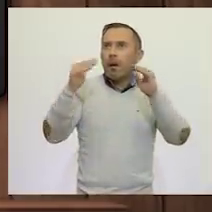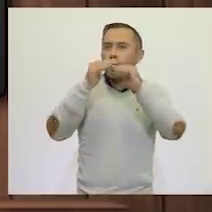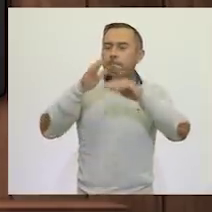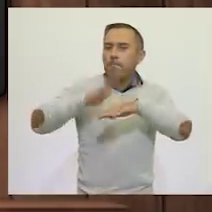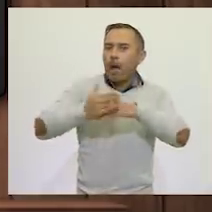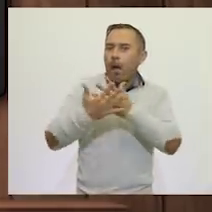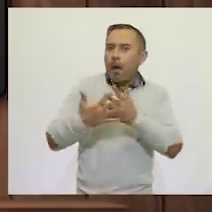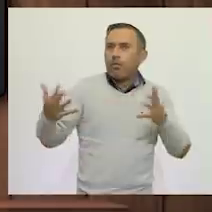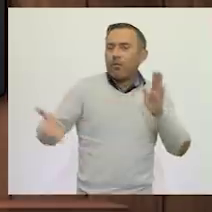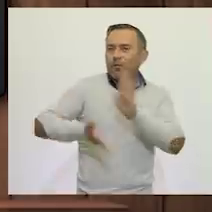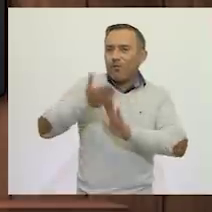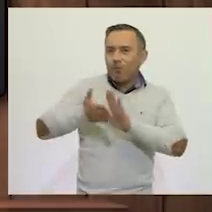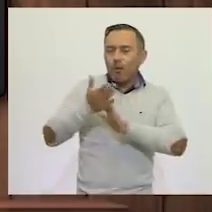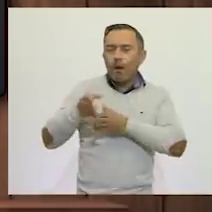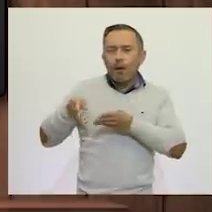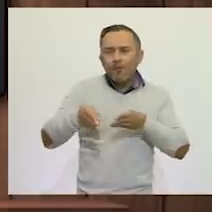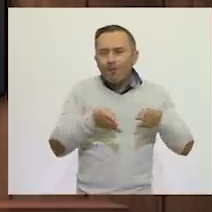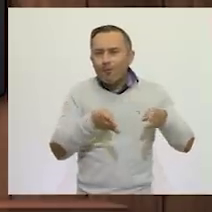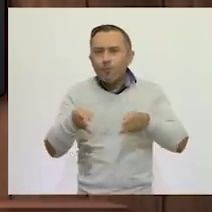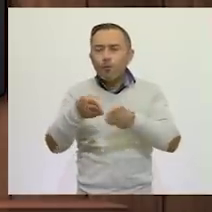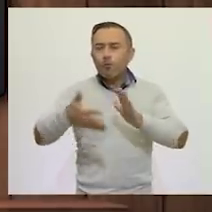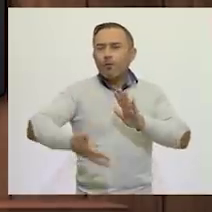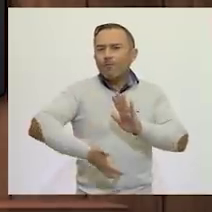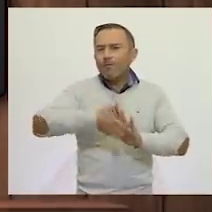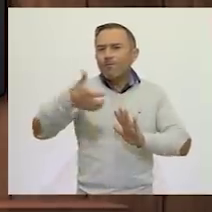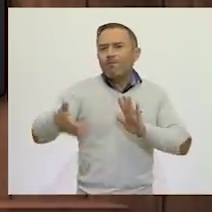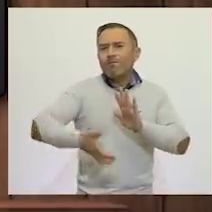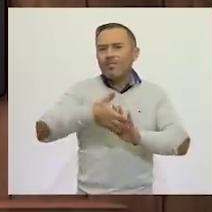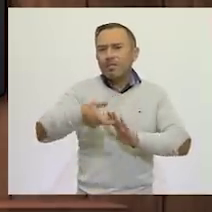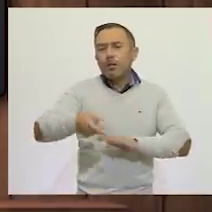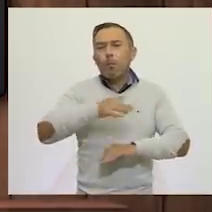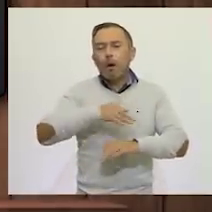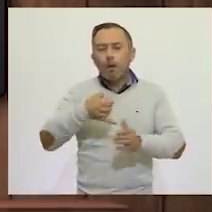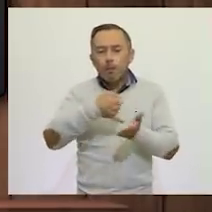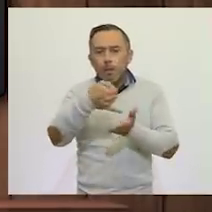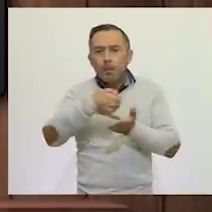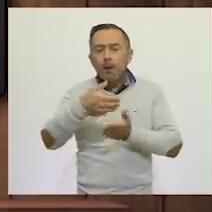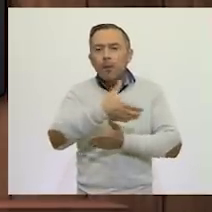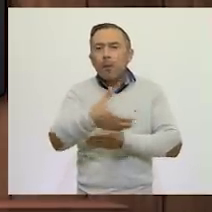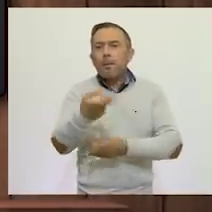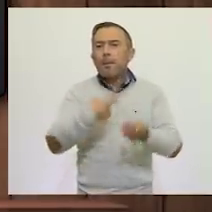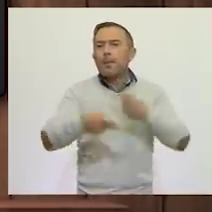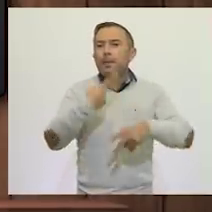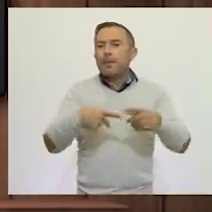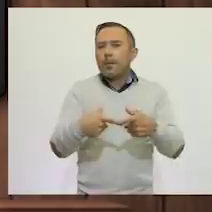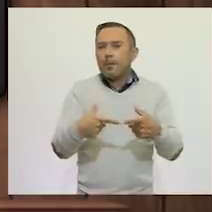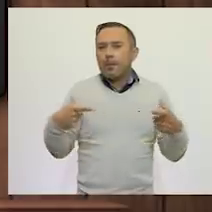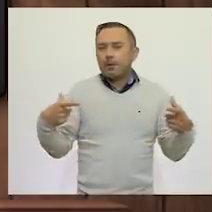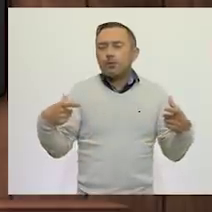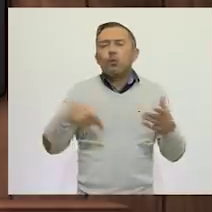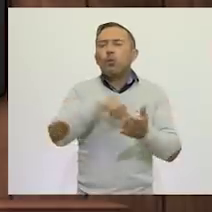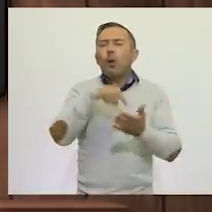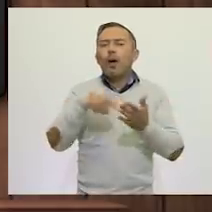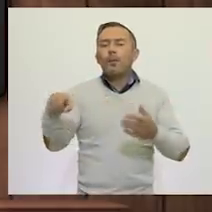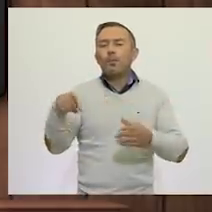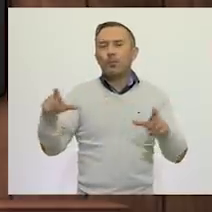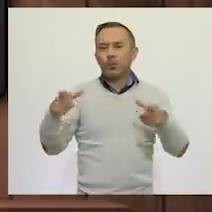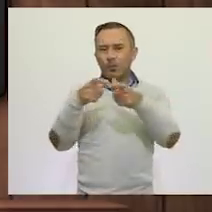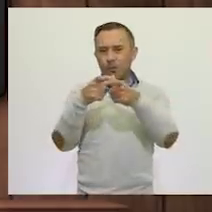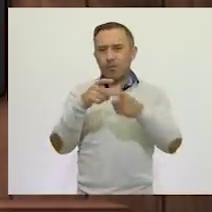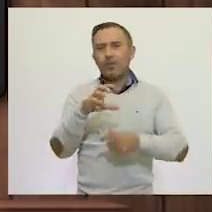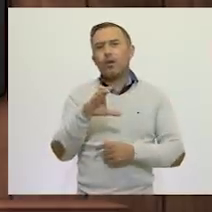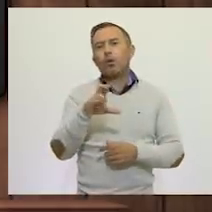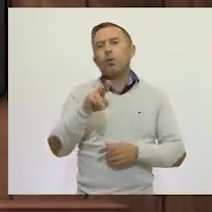y obras hidráulicas permitían una producción agrícola cada vez mayor. Un ejemplo de esto es Cuicuilco, convertido en la zona